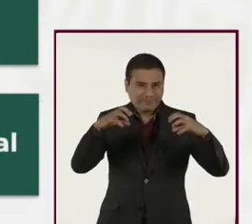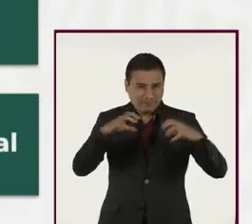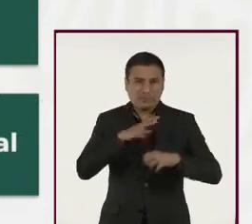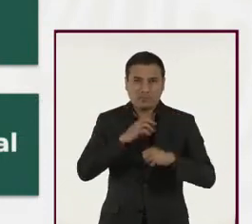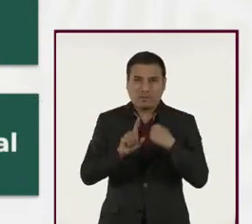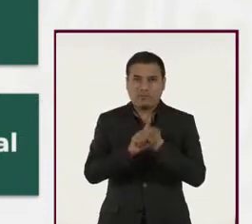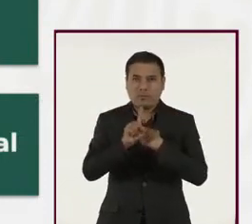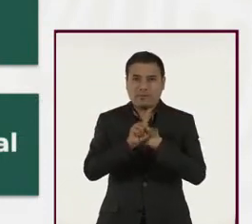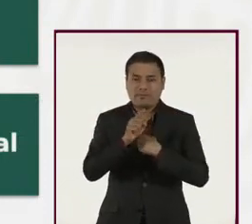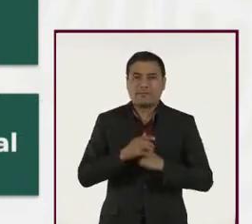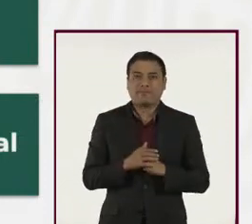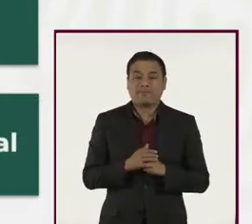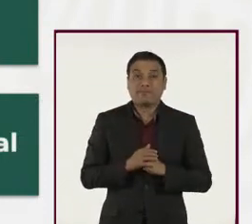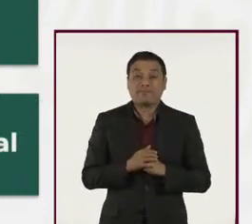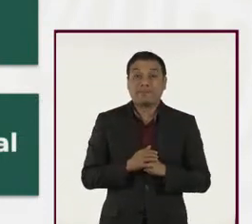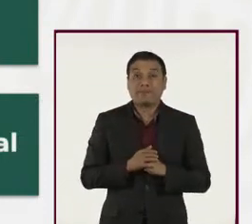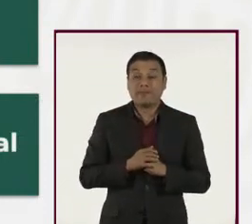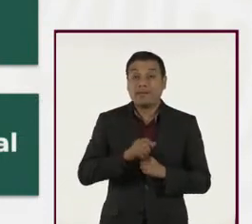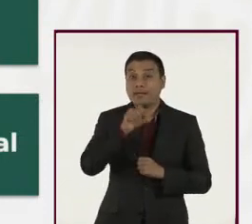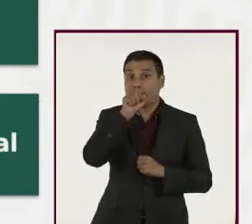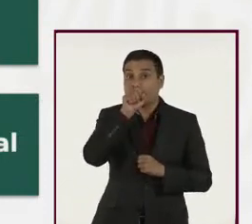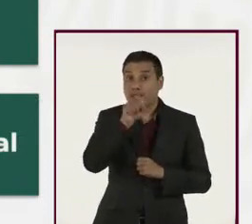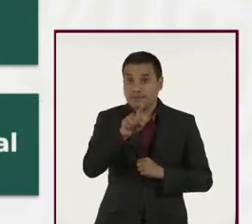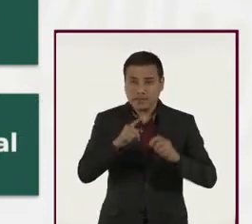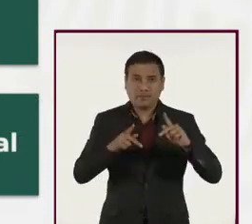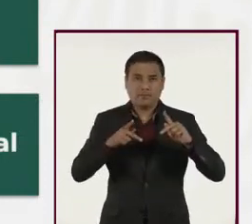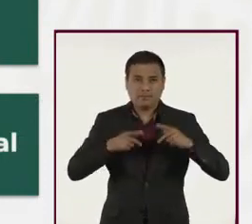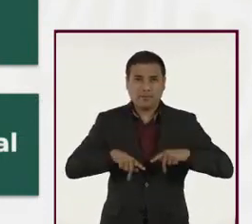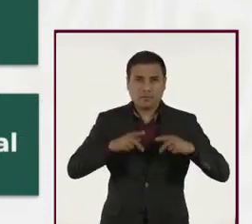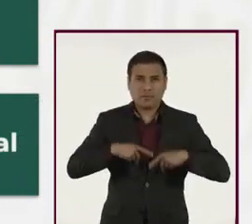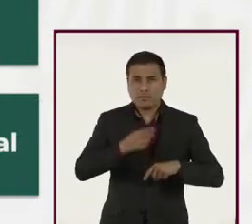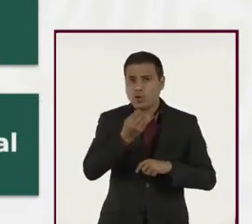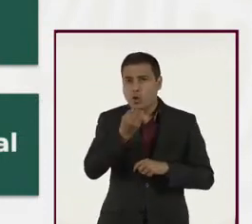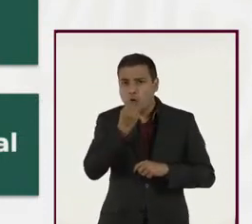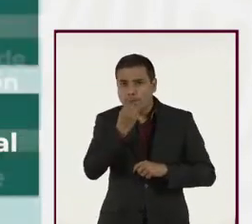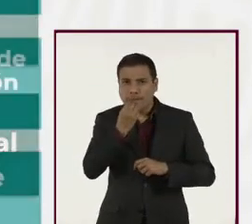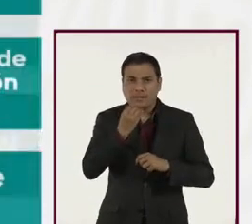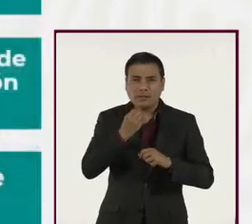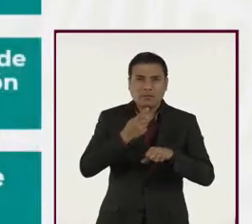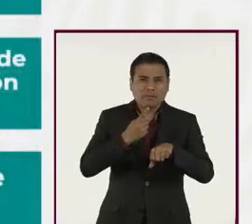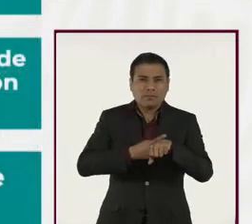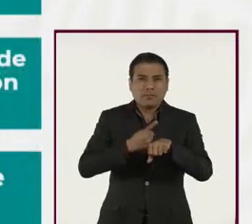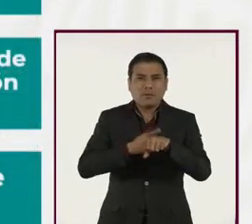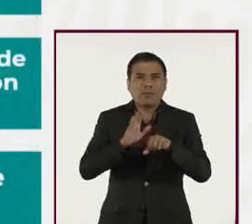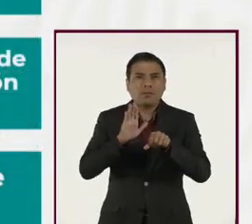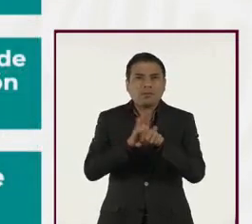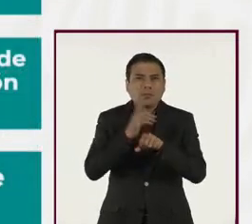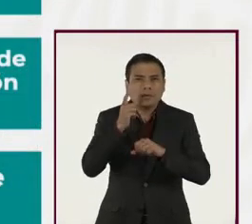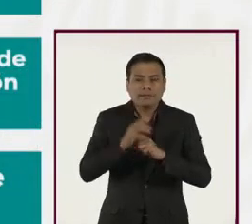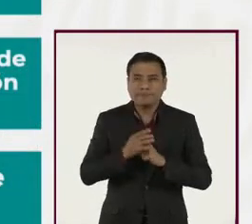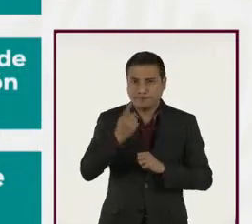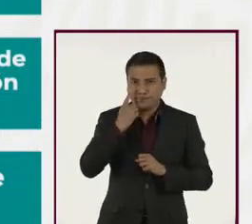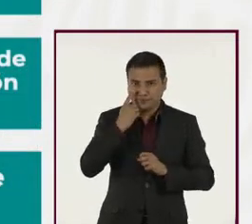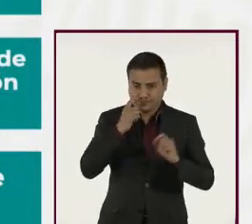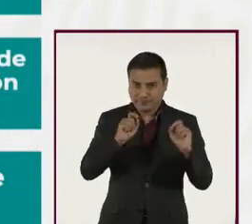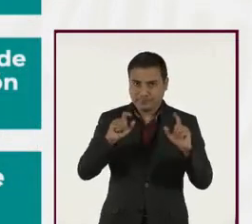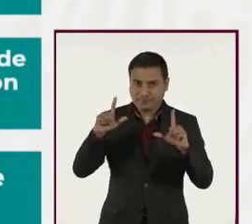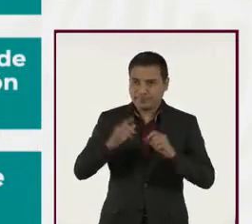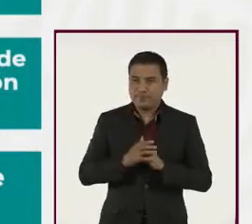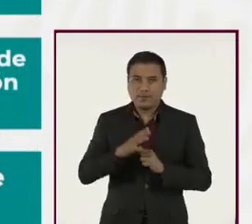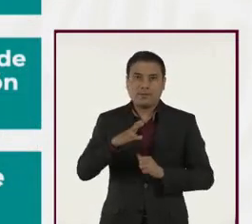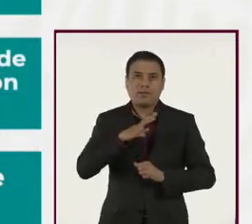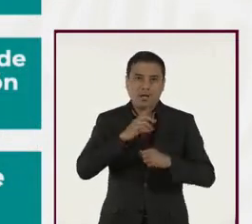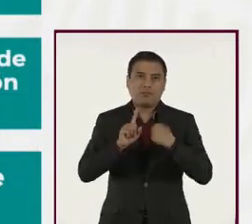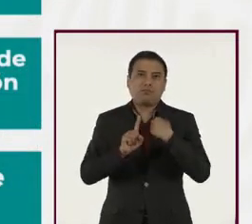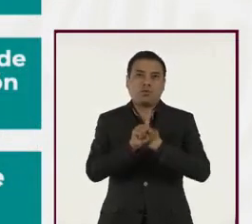se han relacionado a la presentación de estos padecimientos, como veremos en la siguiente diapositiva, encontramos los factores psicológicos,